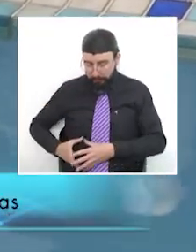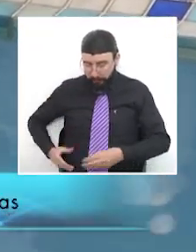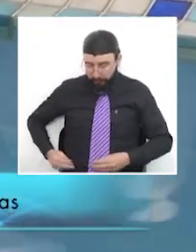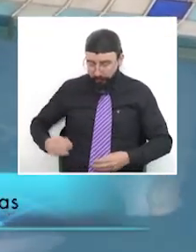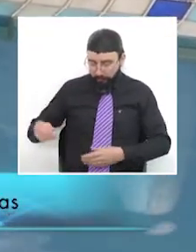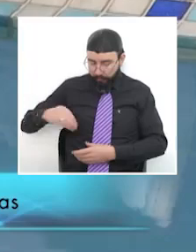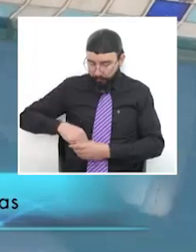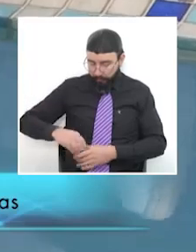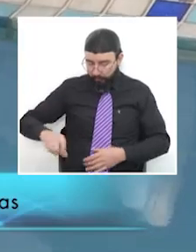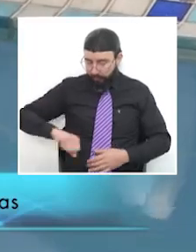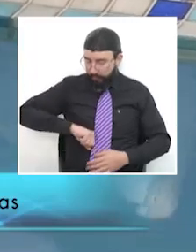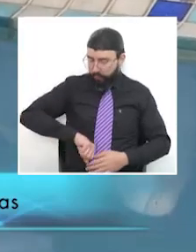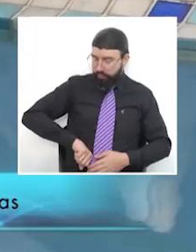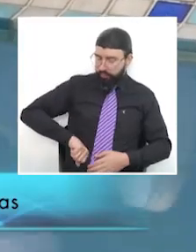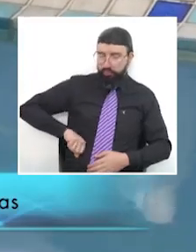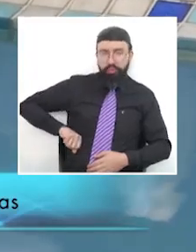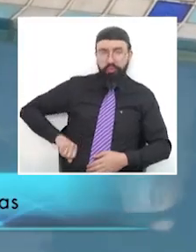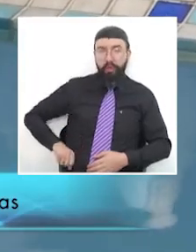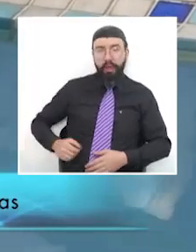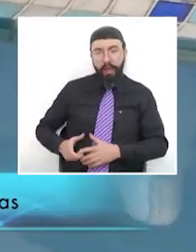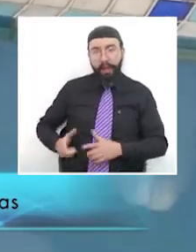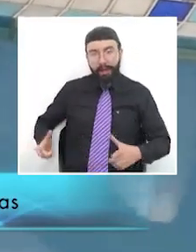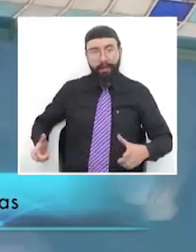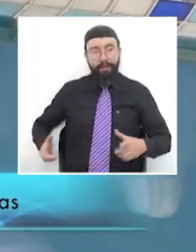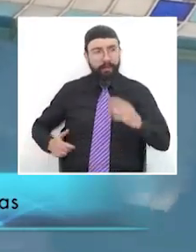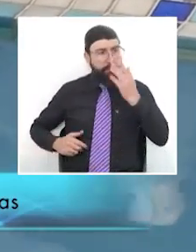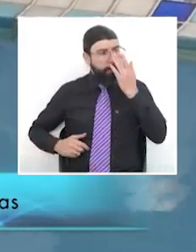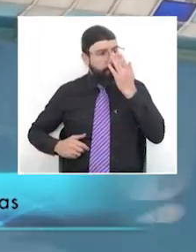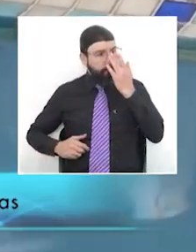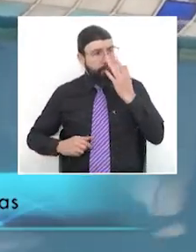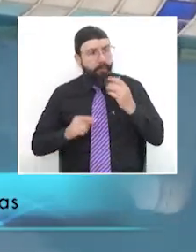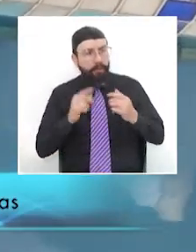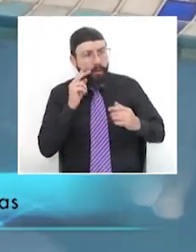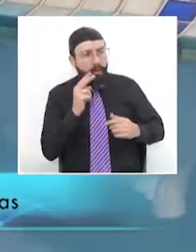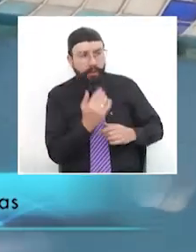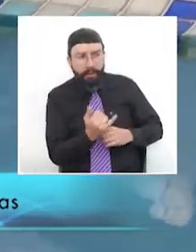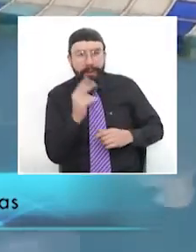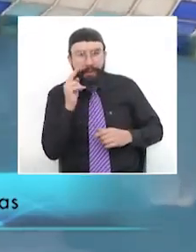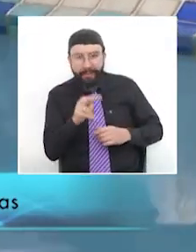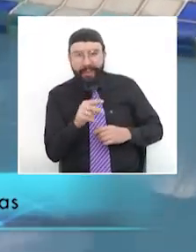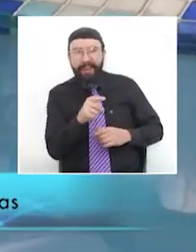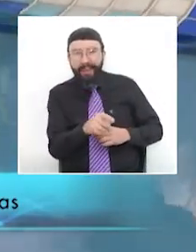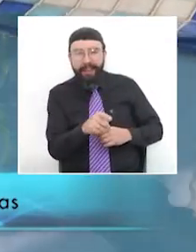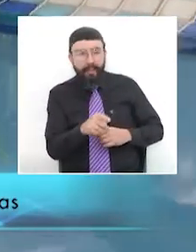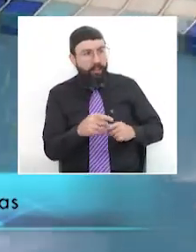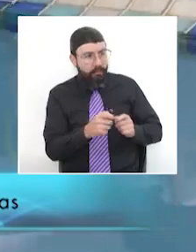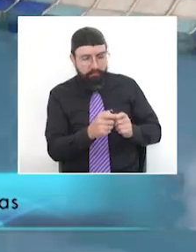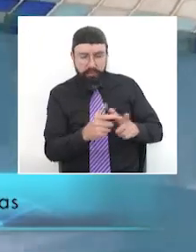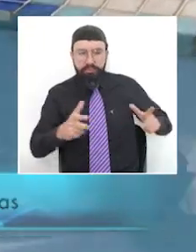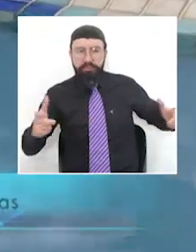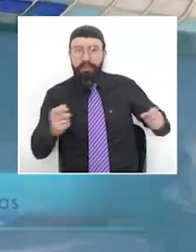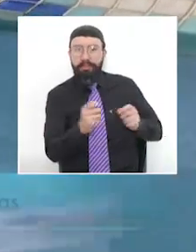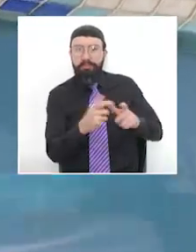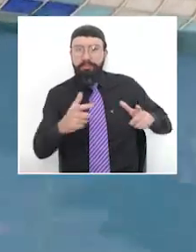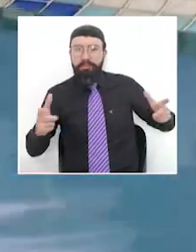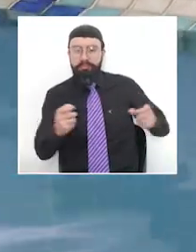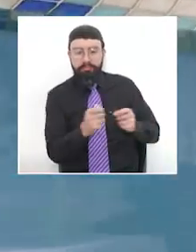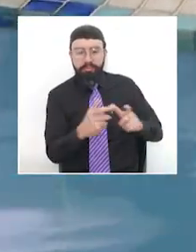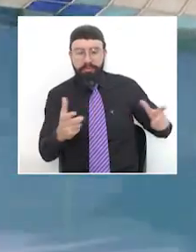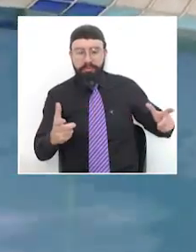hígado. Ese es el hígado. Él me está mandando las ondas ahí. Hagámosle más durito para que lleguen esas ondas y van a chocar contra el